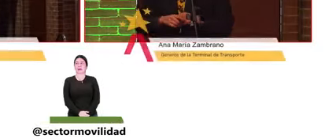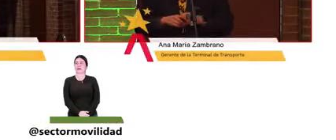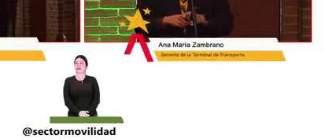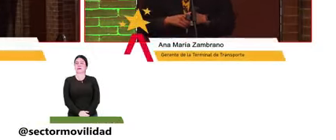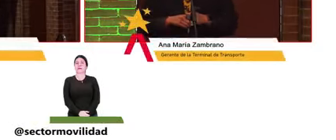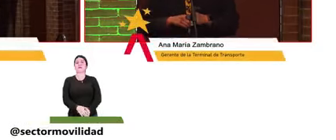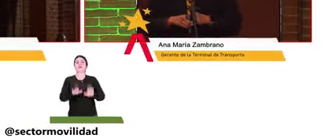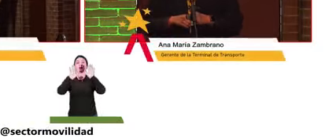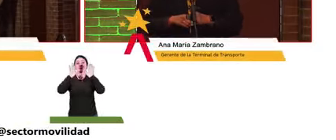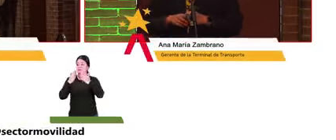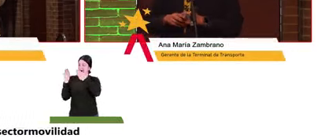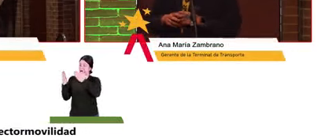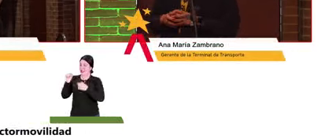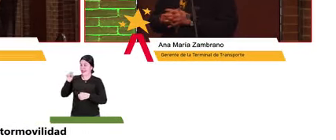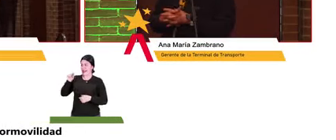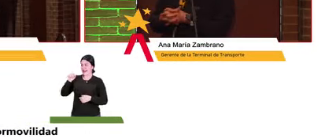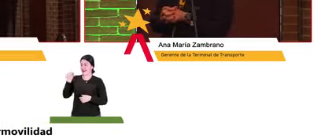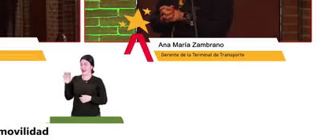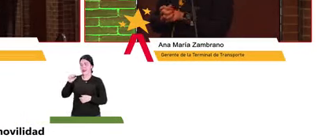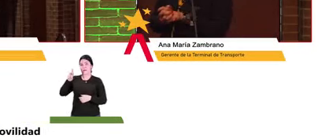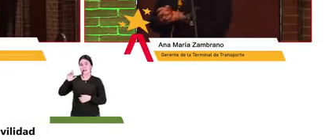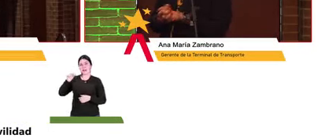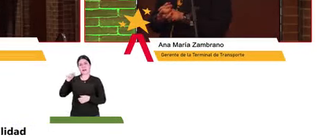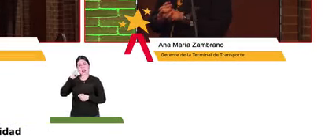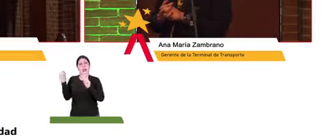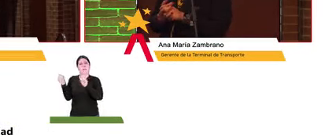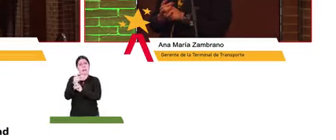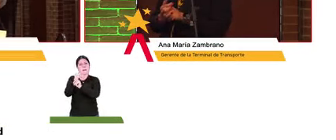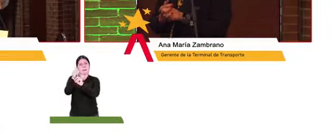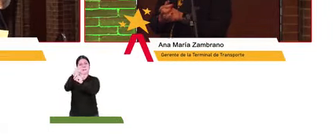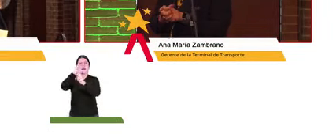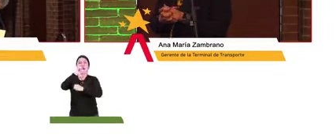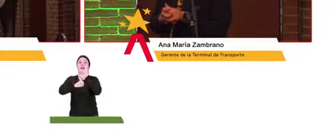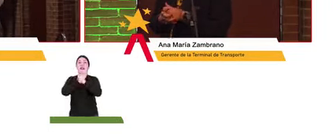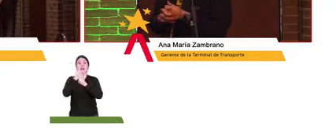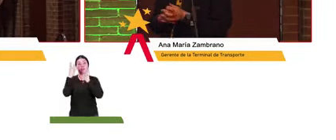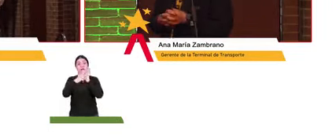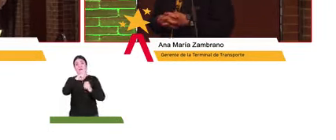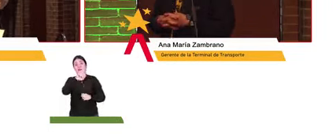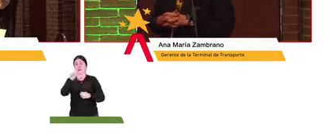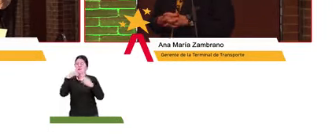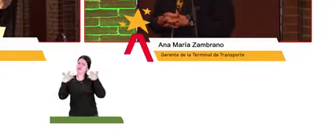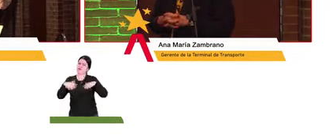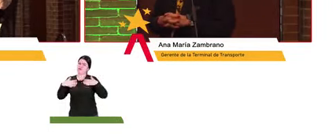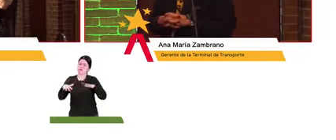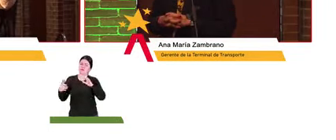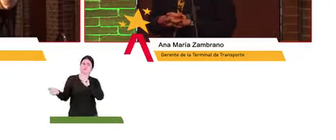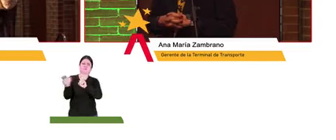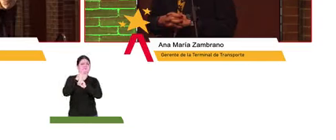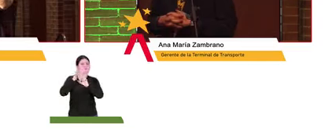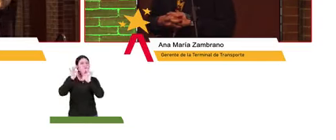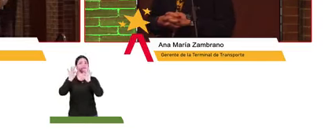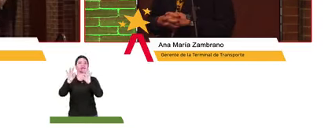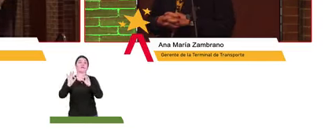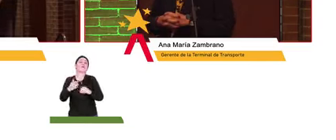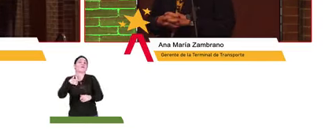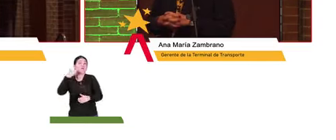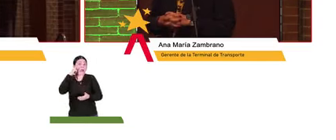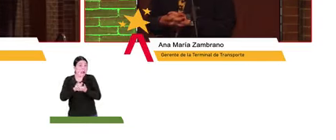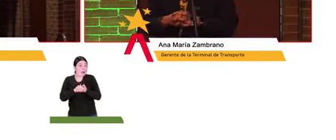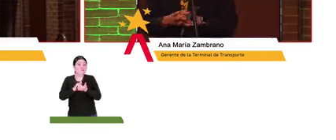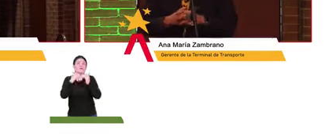Bueno, Ana María, veíamos los logros del año 2021 de la terminal de transporte. Me imagino que muchos ciudadanos